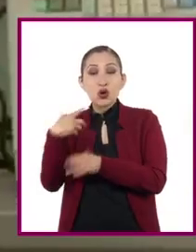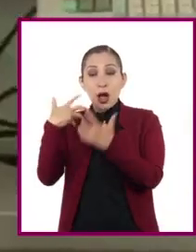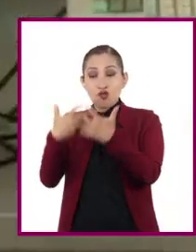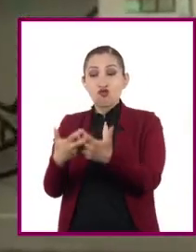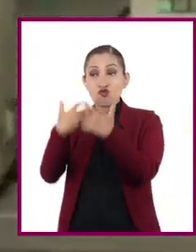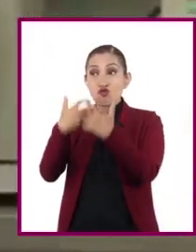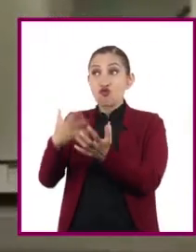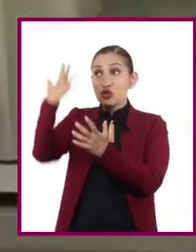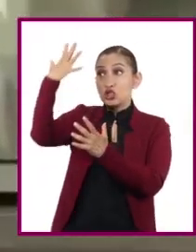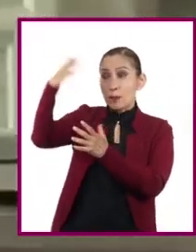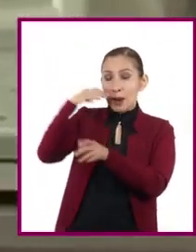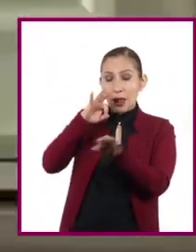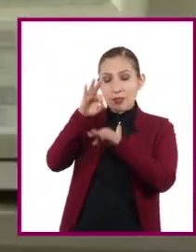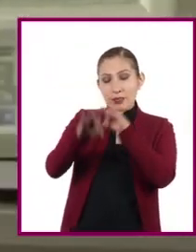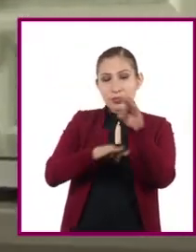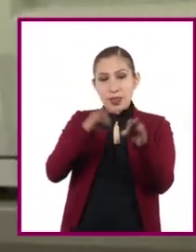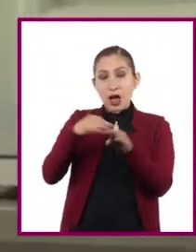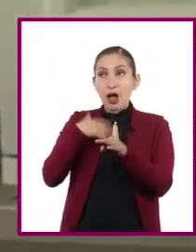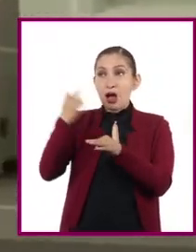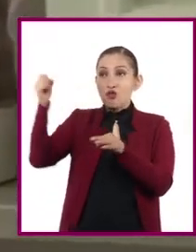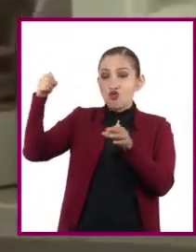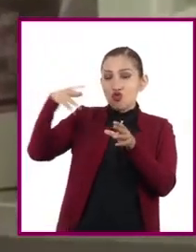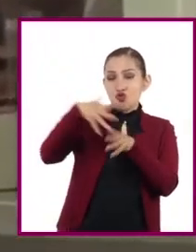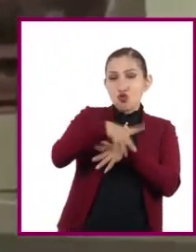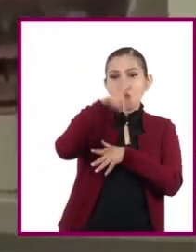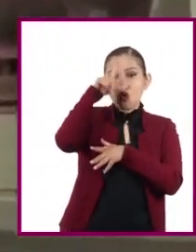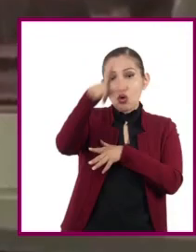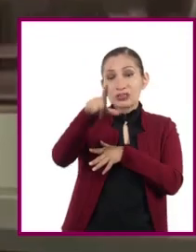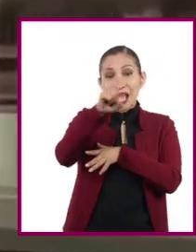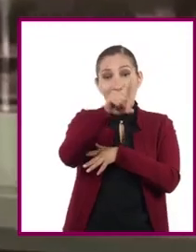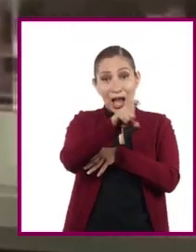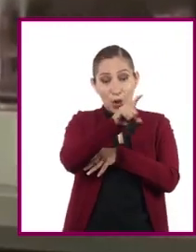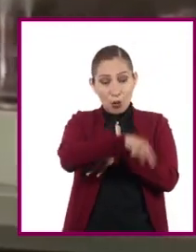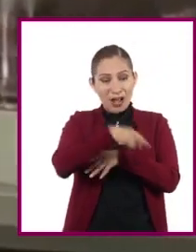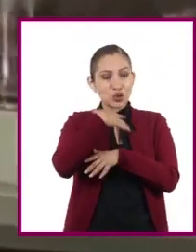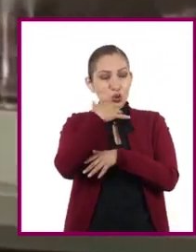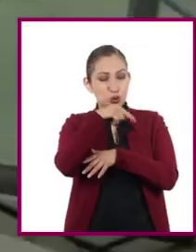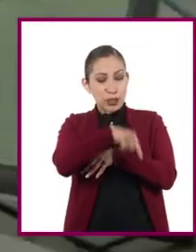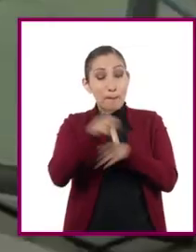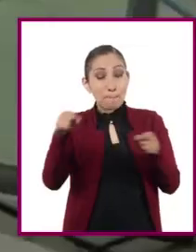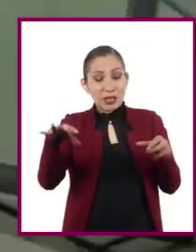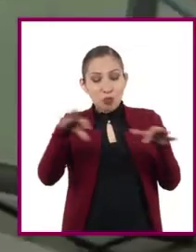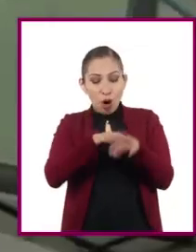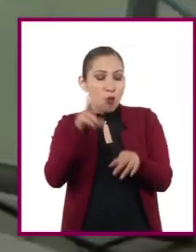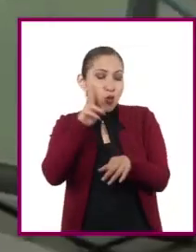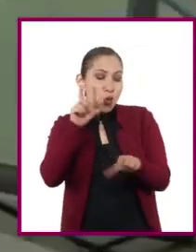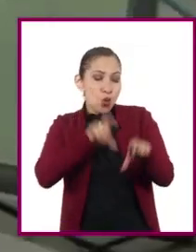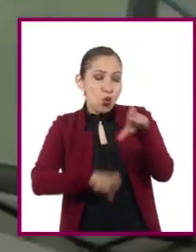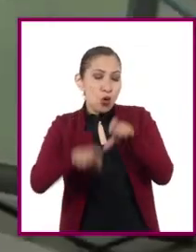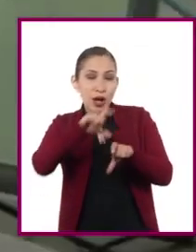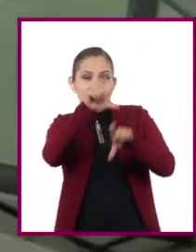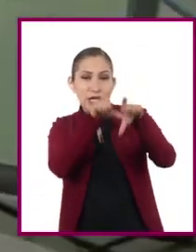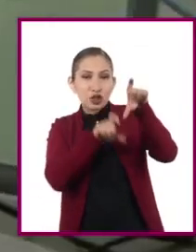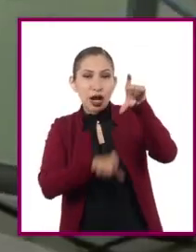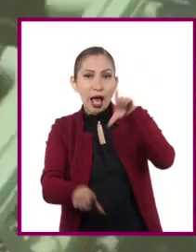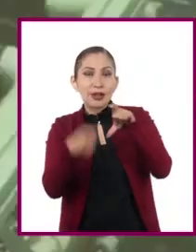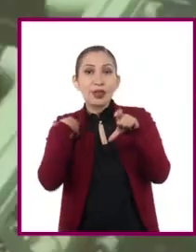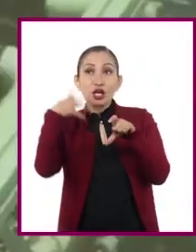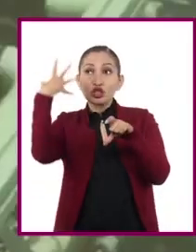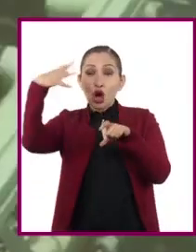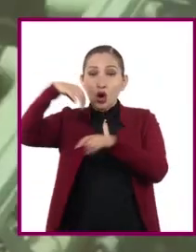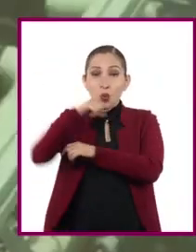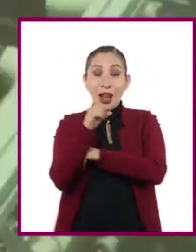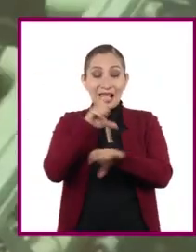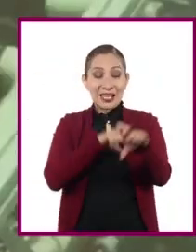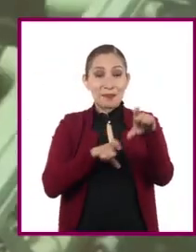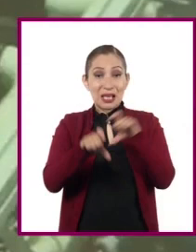planta solar para el tratamiento fotocatalítico de aguas residuales forman parte del Laboratorio Nacional de Concentración Solar